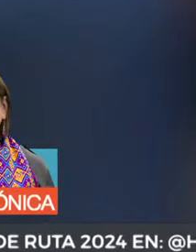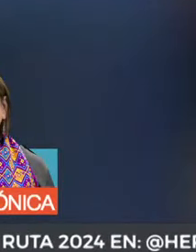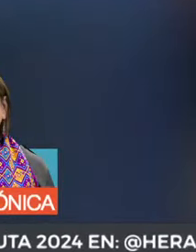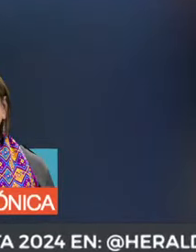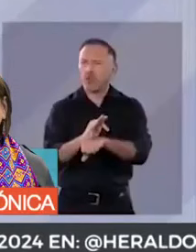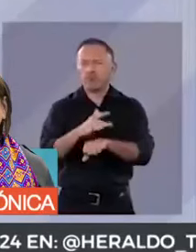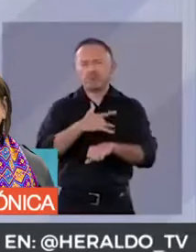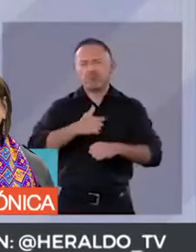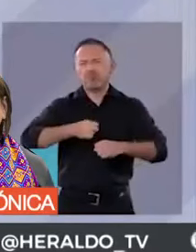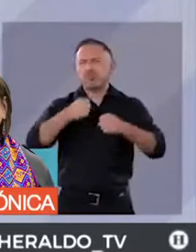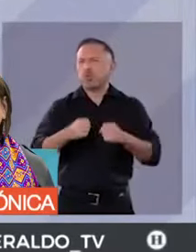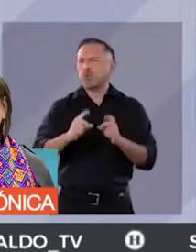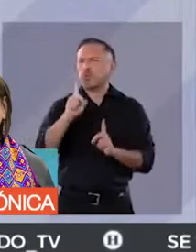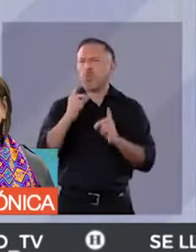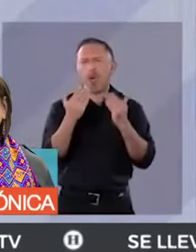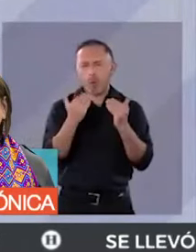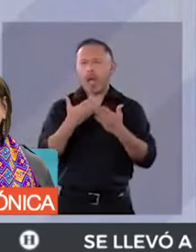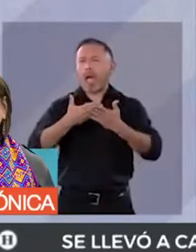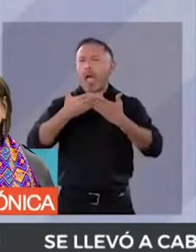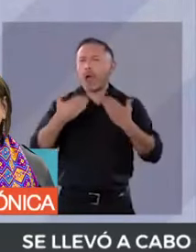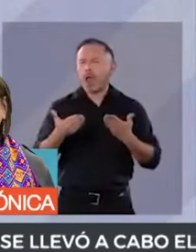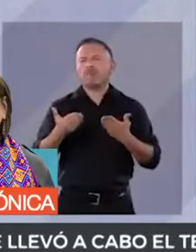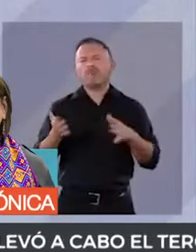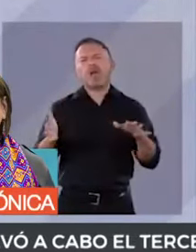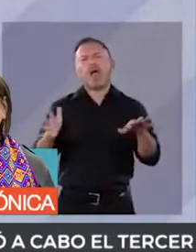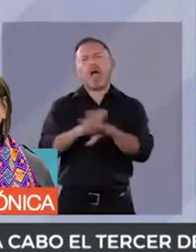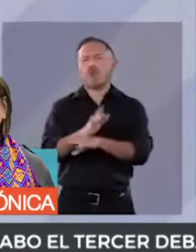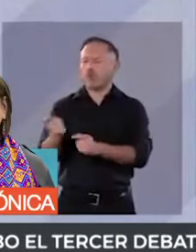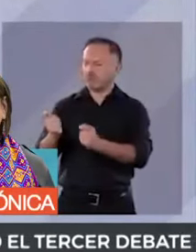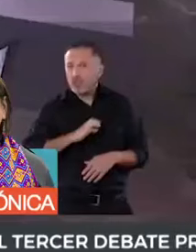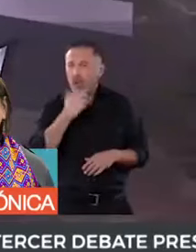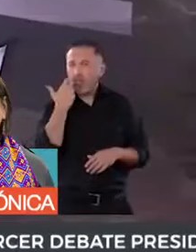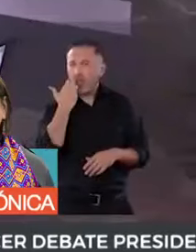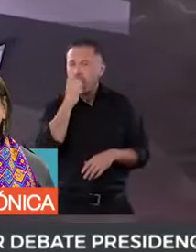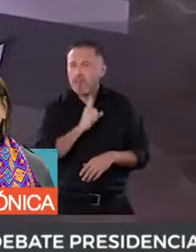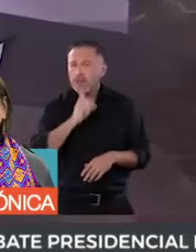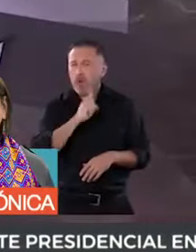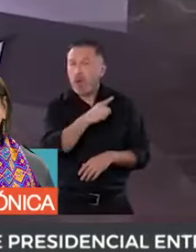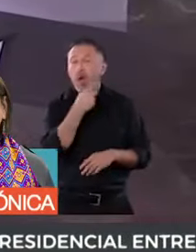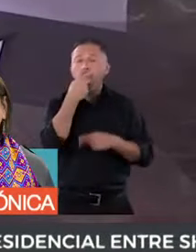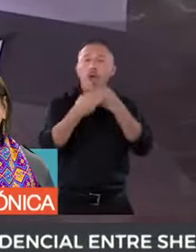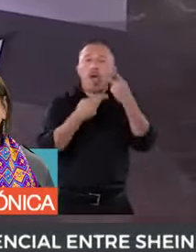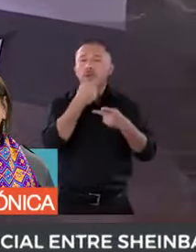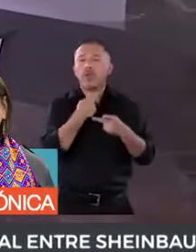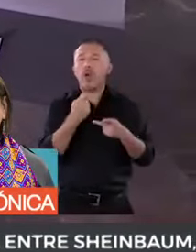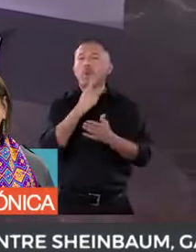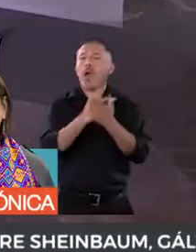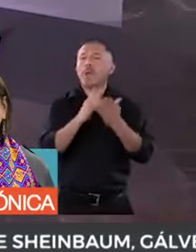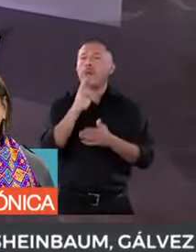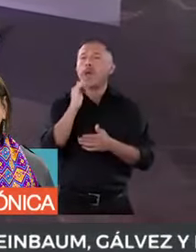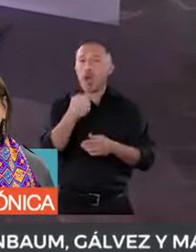a decir el tema de inseguridad, que todo está bien, que se redujeron feminicidios, homicidios, cuando este fin de semana en